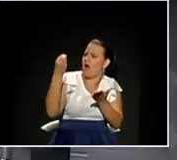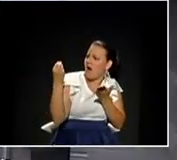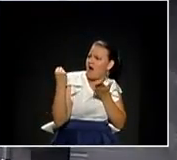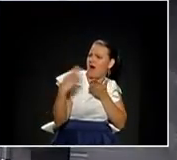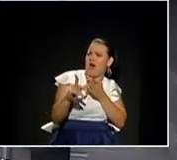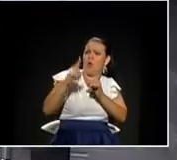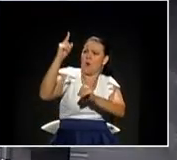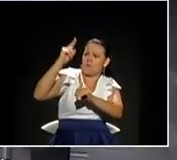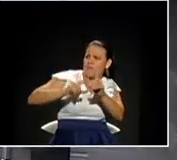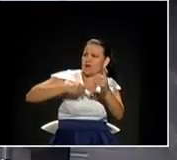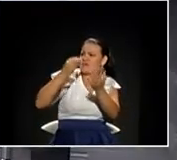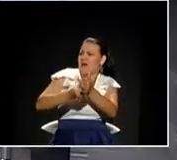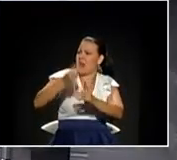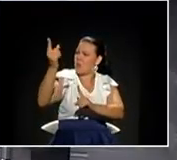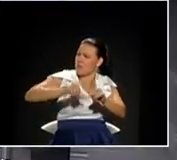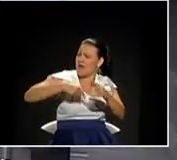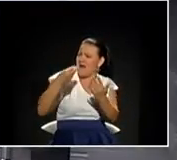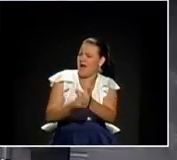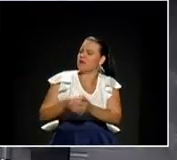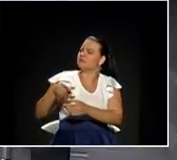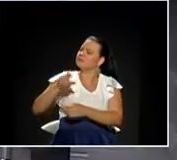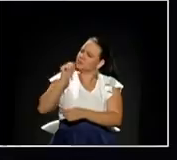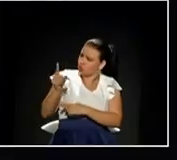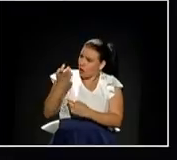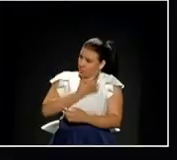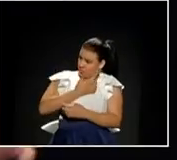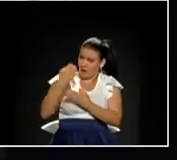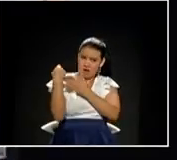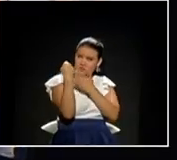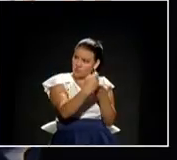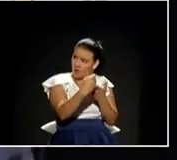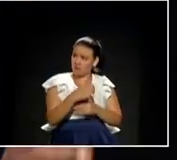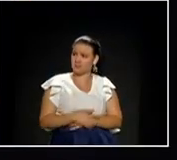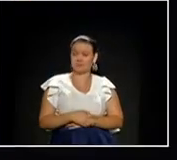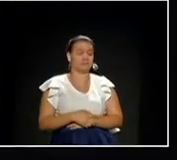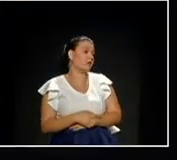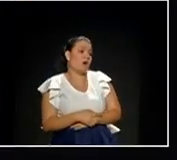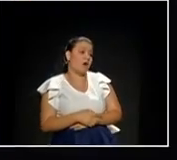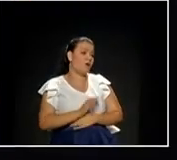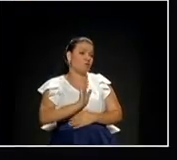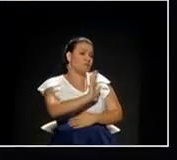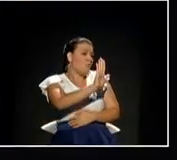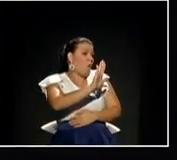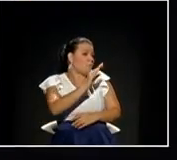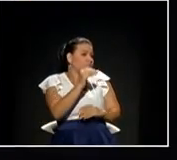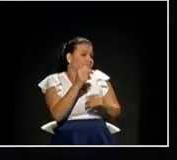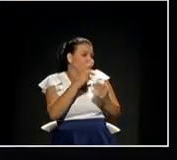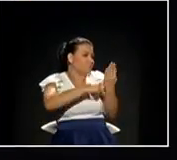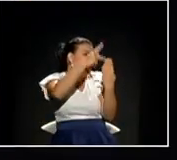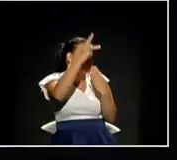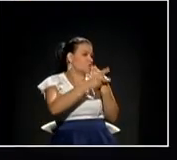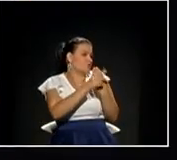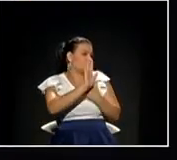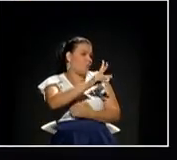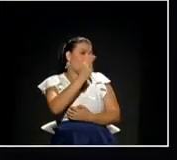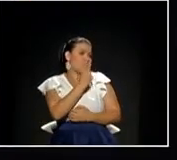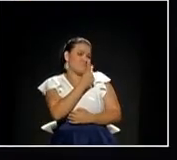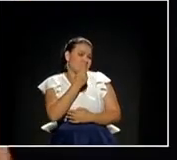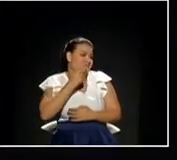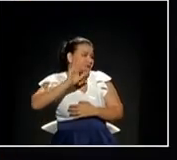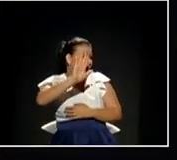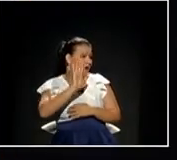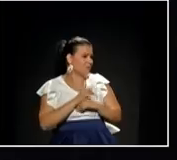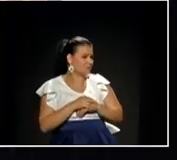la alcaldía les va a ayudar en algo es que son proyectos privados no son proyectos públicos no son apartamentos